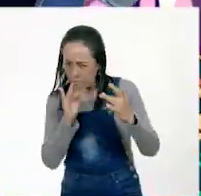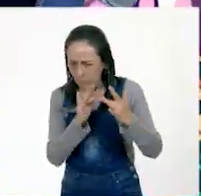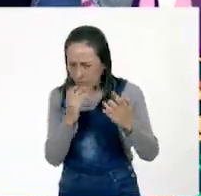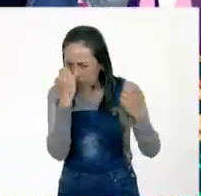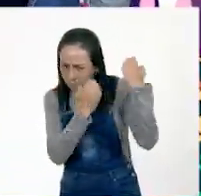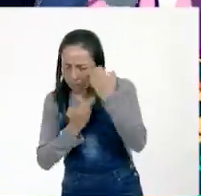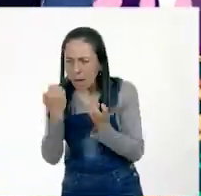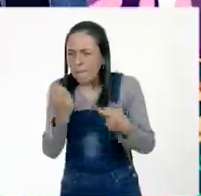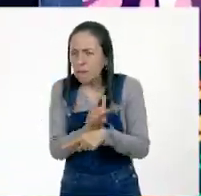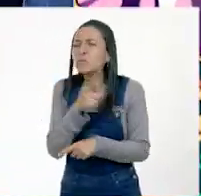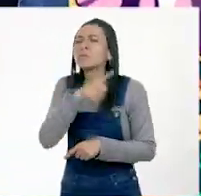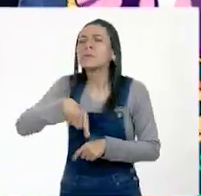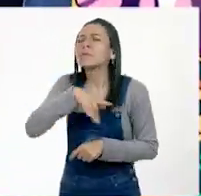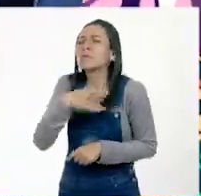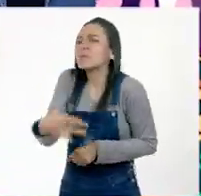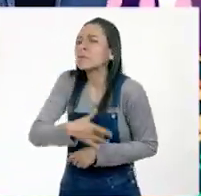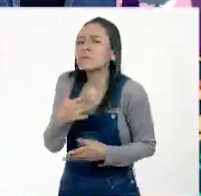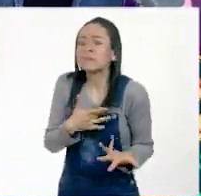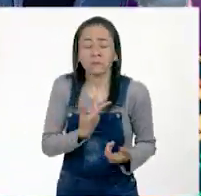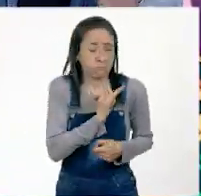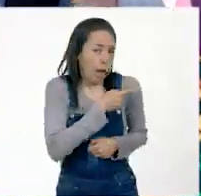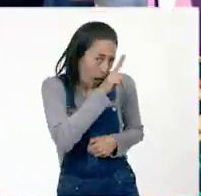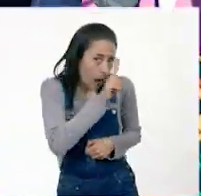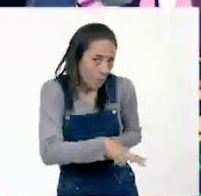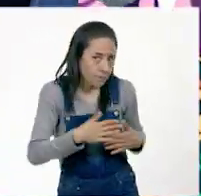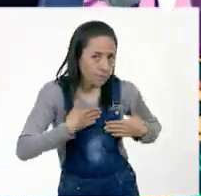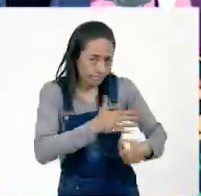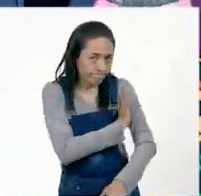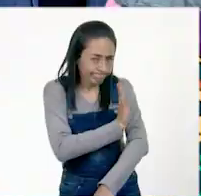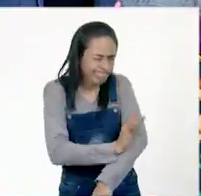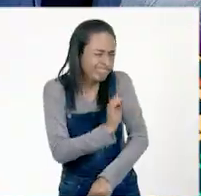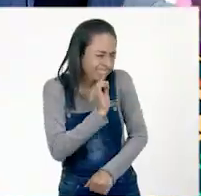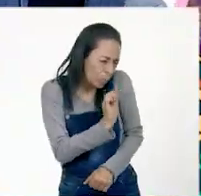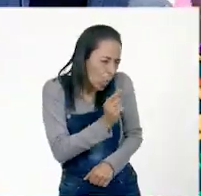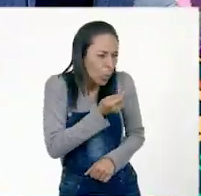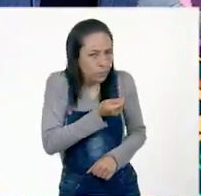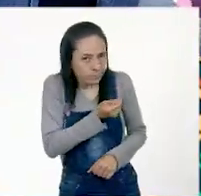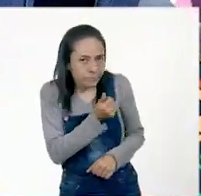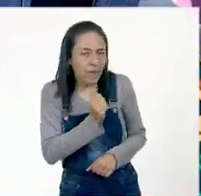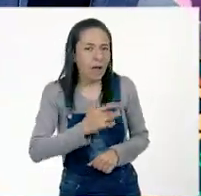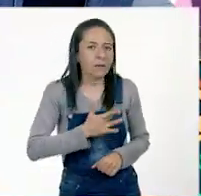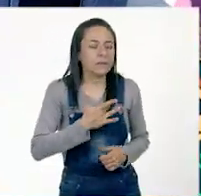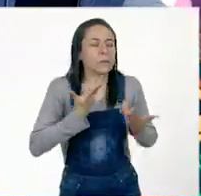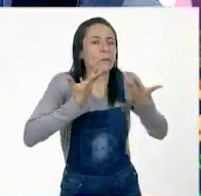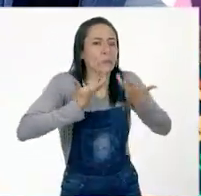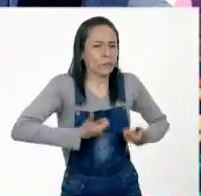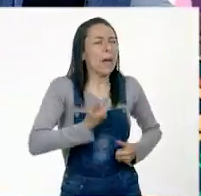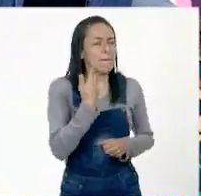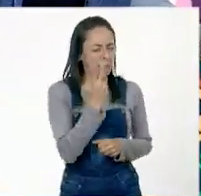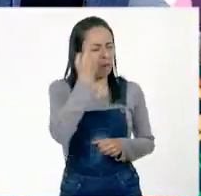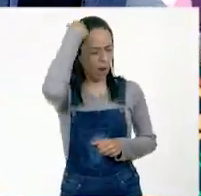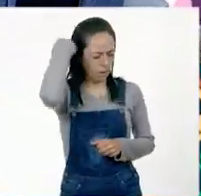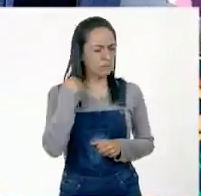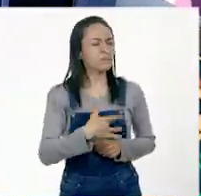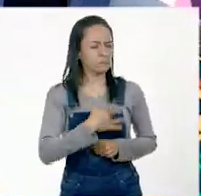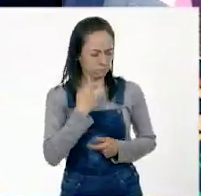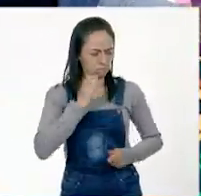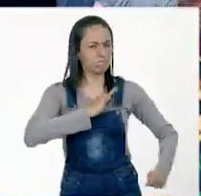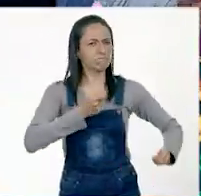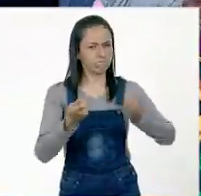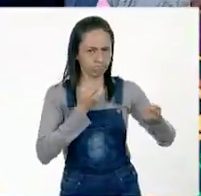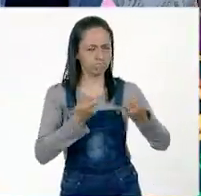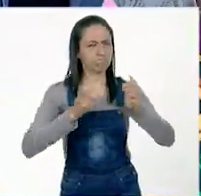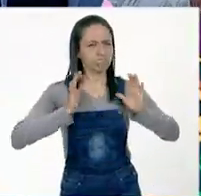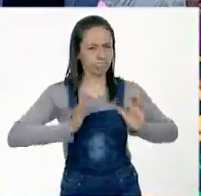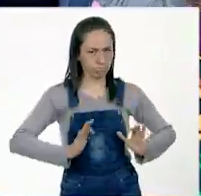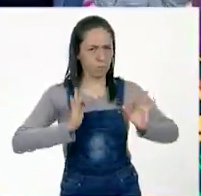poco asustados. No lo niego. Pero creo que puedo guardar la calma para pensar con claridad y entender qué